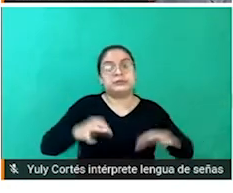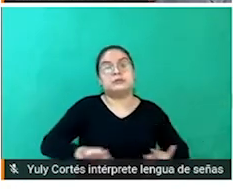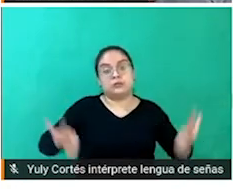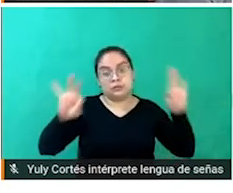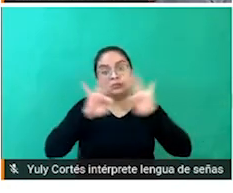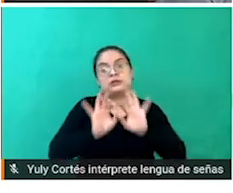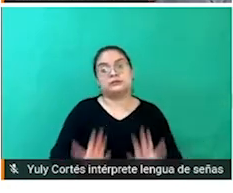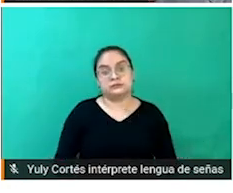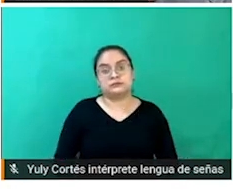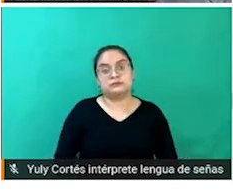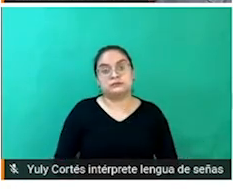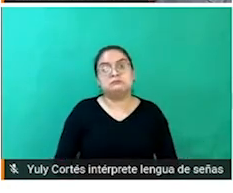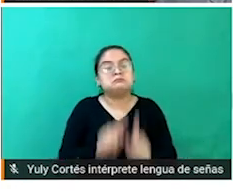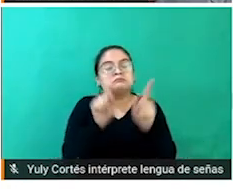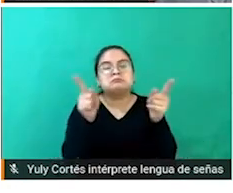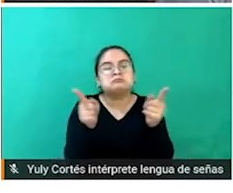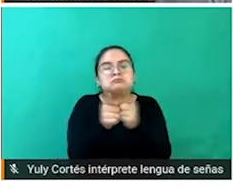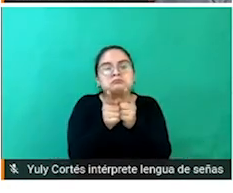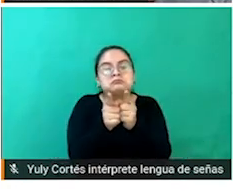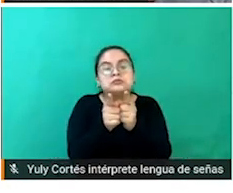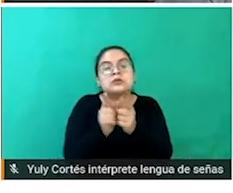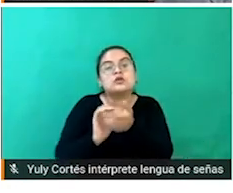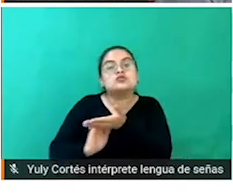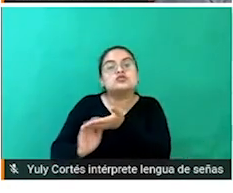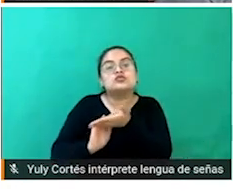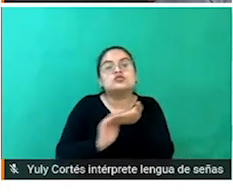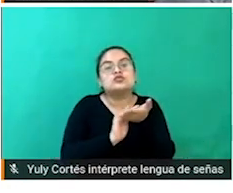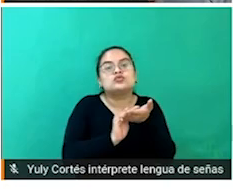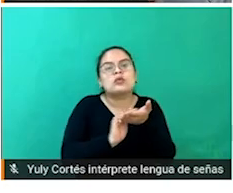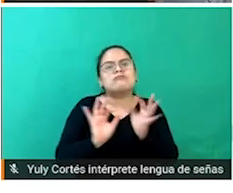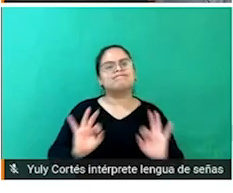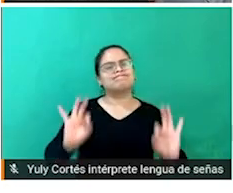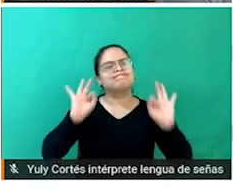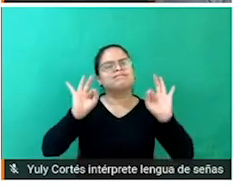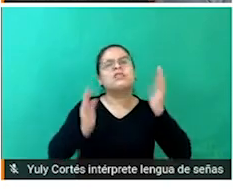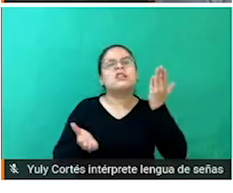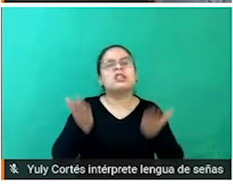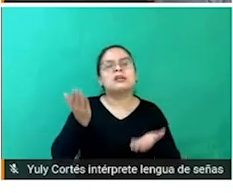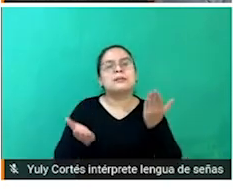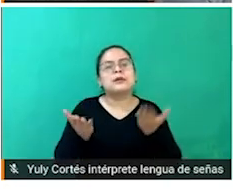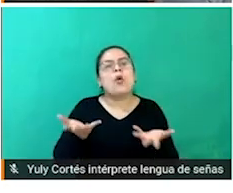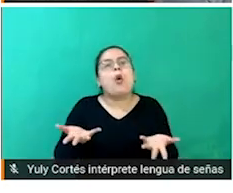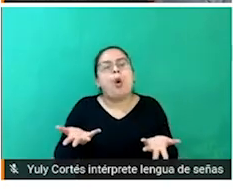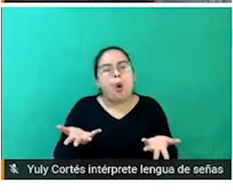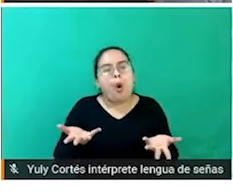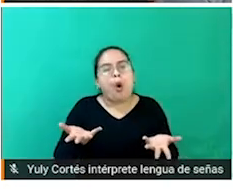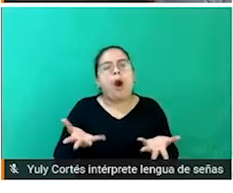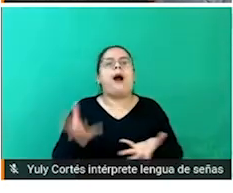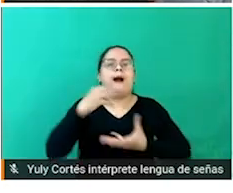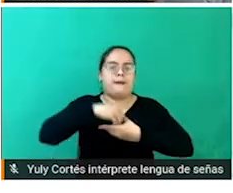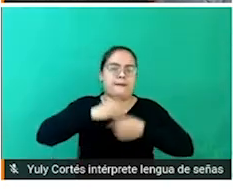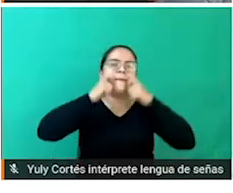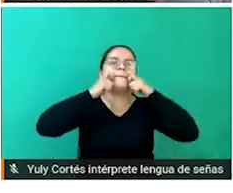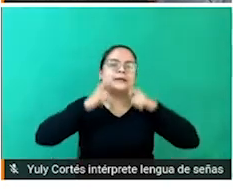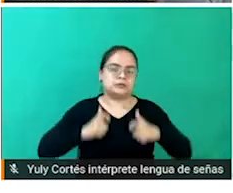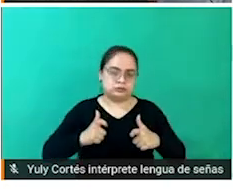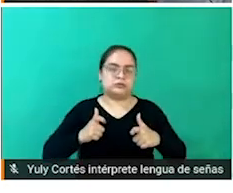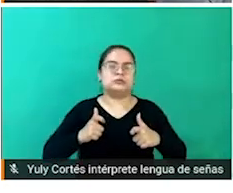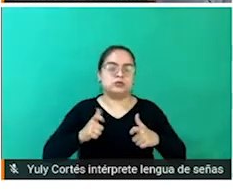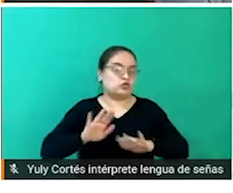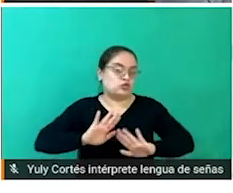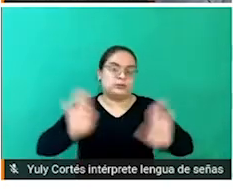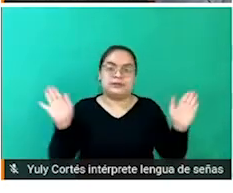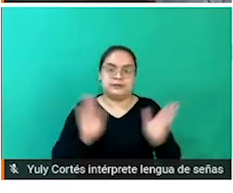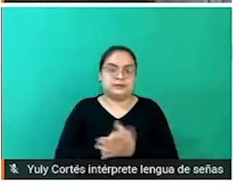que, en breves palabras, la solución óptima depende únicamente de las personas, nada más. Entonces,